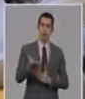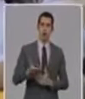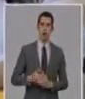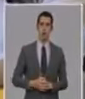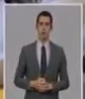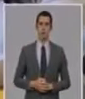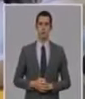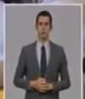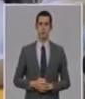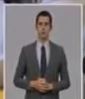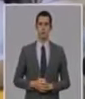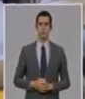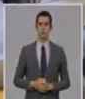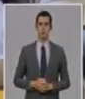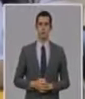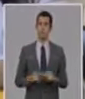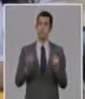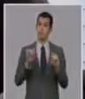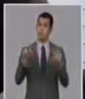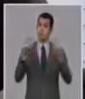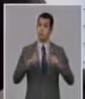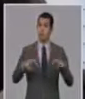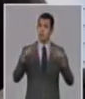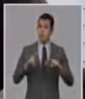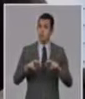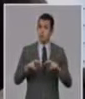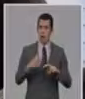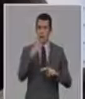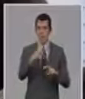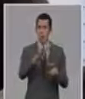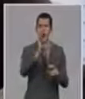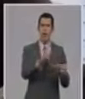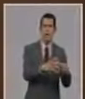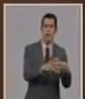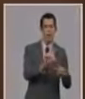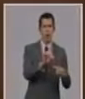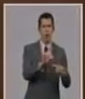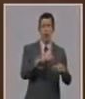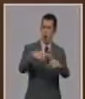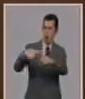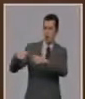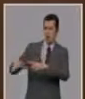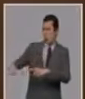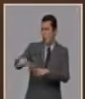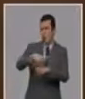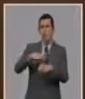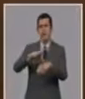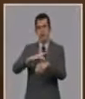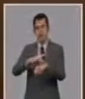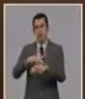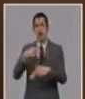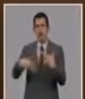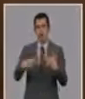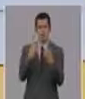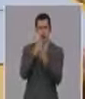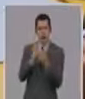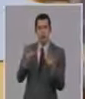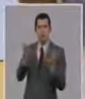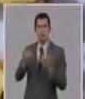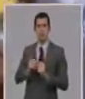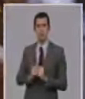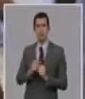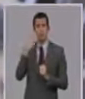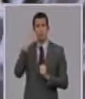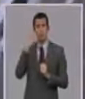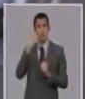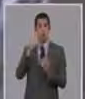este estudio incluye a todo el universo de niños convalecientes a la COVID-19. Ante el incremento de los casos positivos